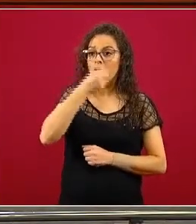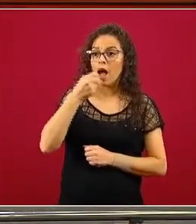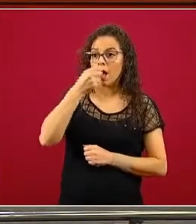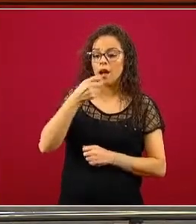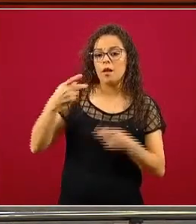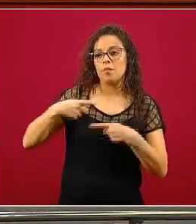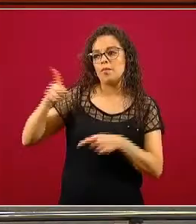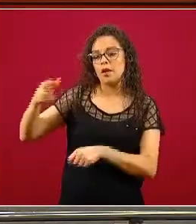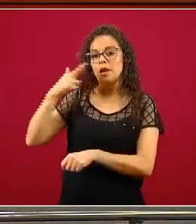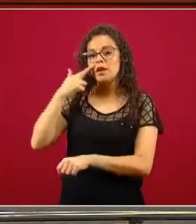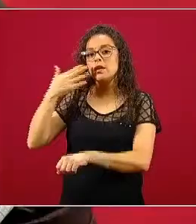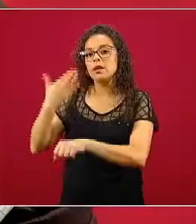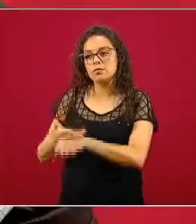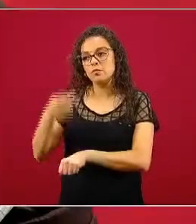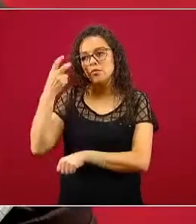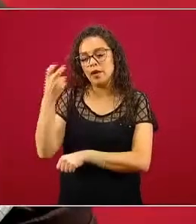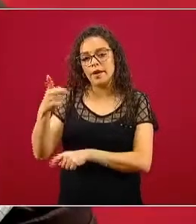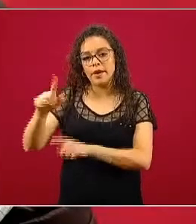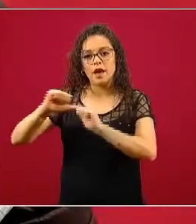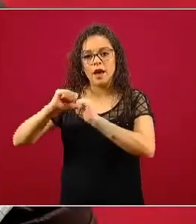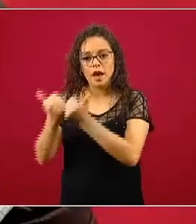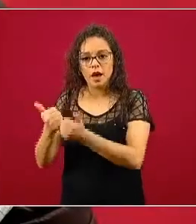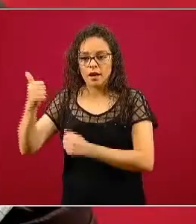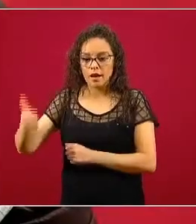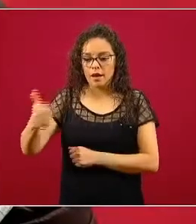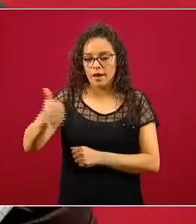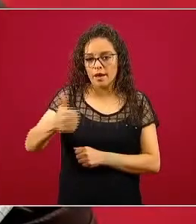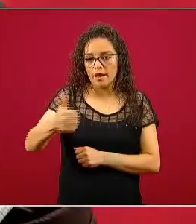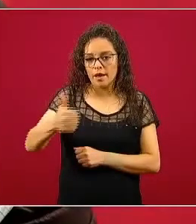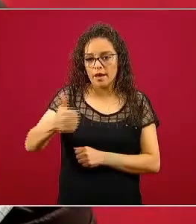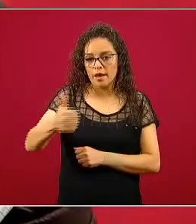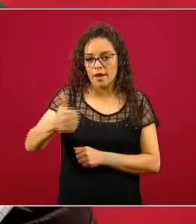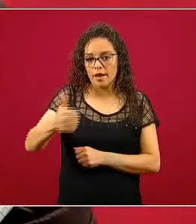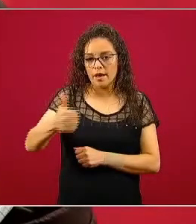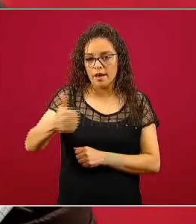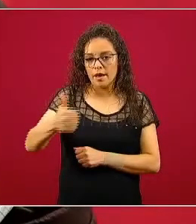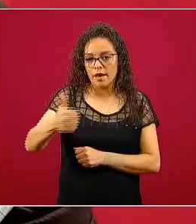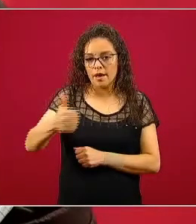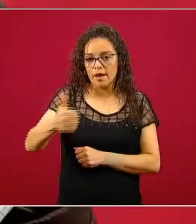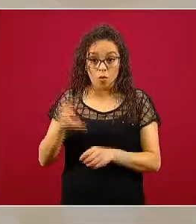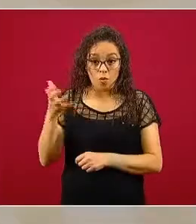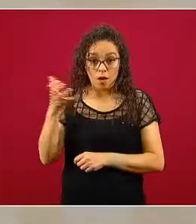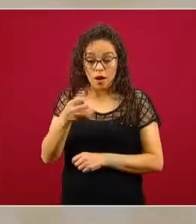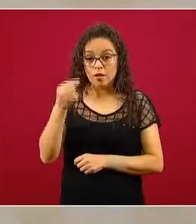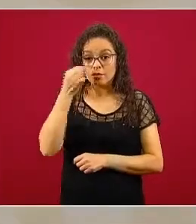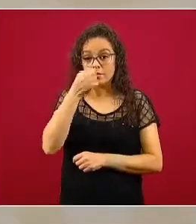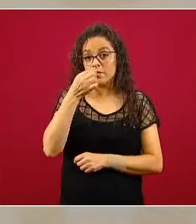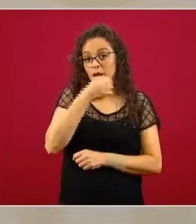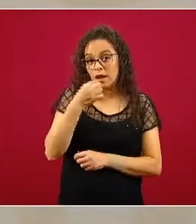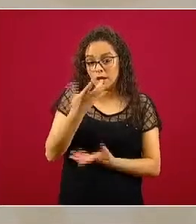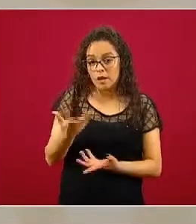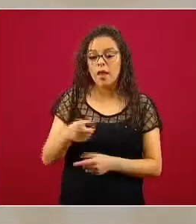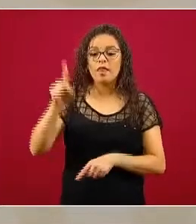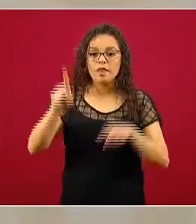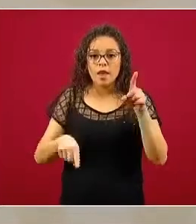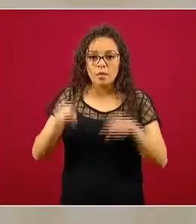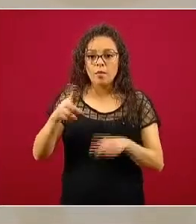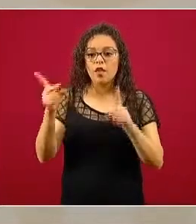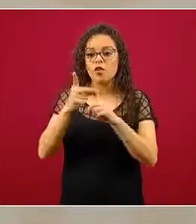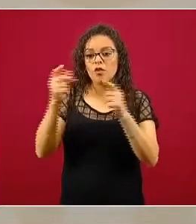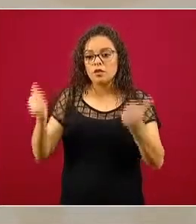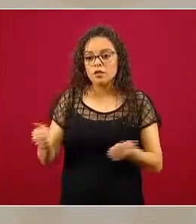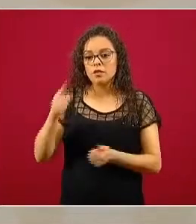las áreas, y para efectos de su implementación, también dependiendo dónde se encuentre el